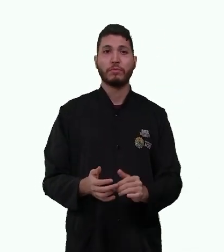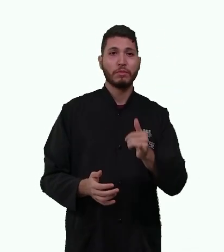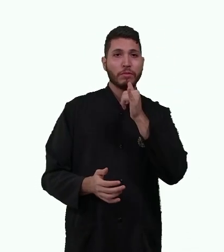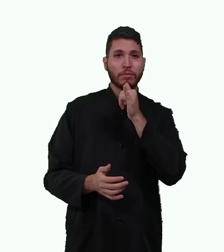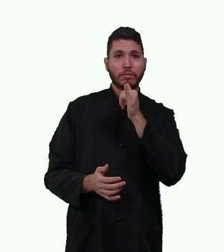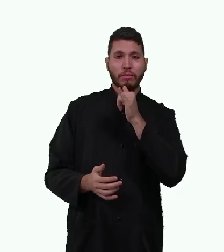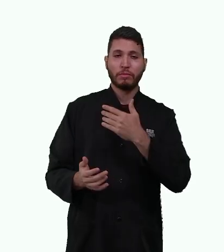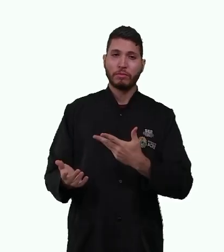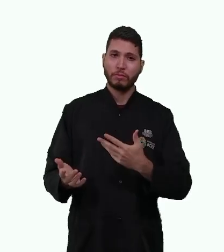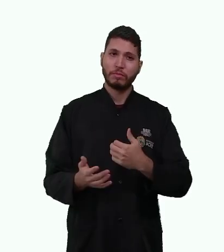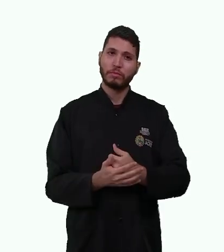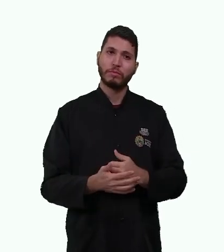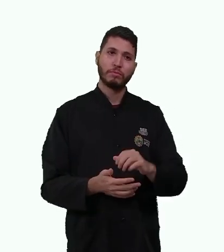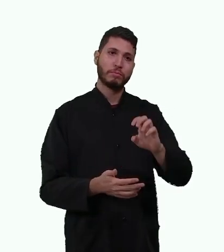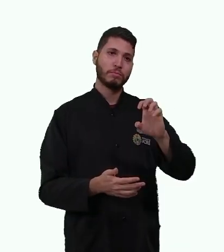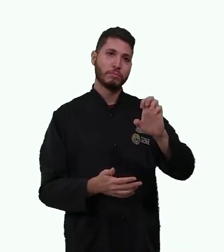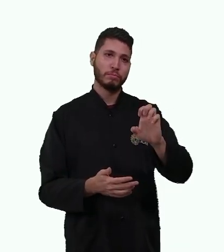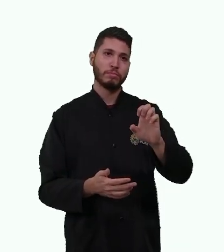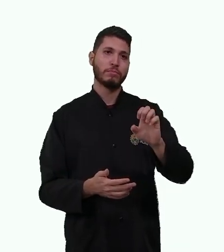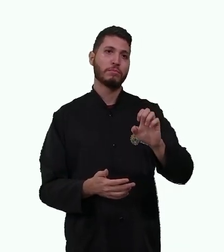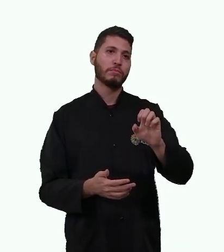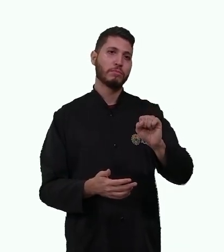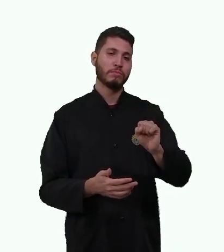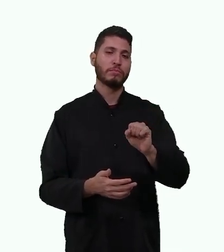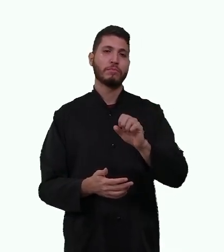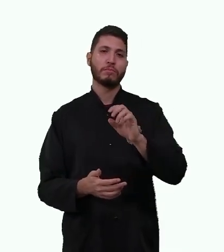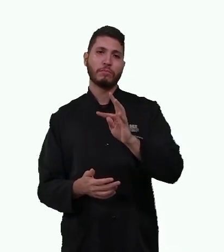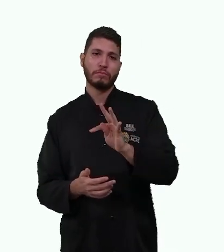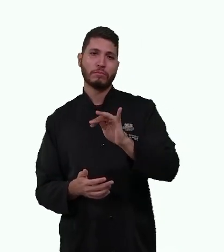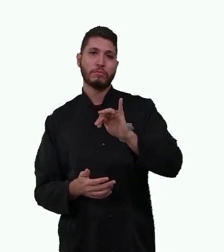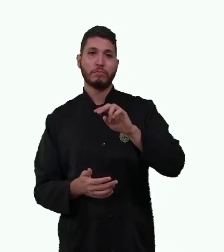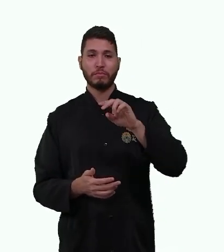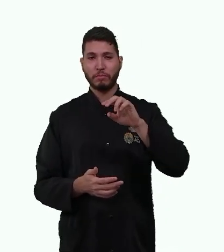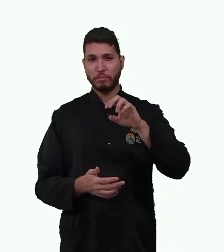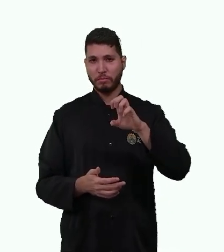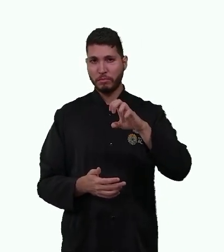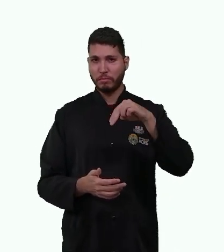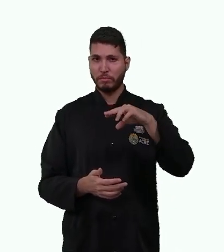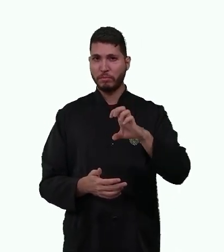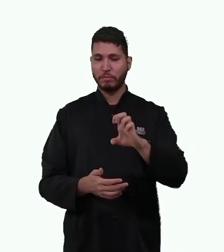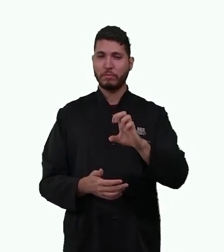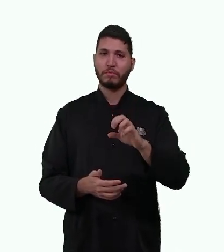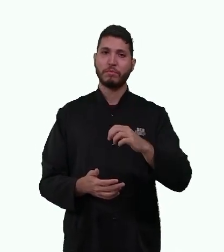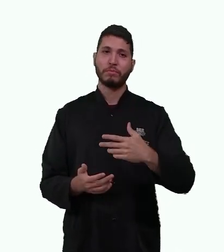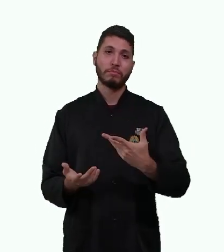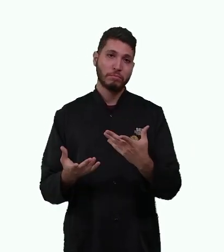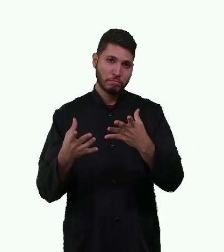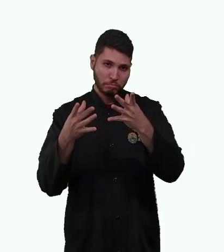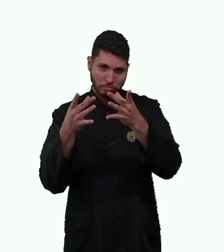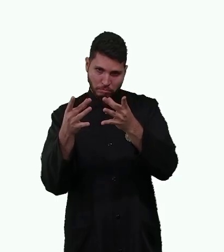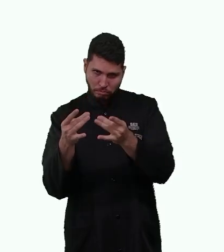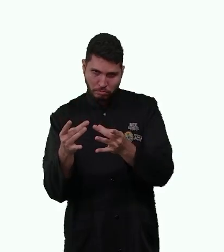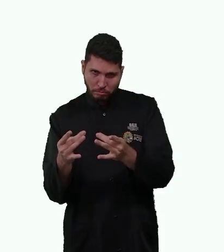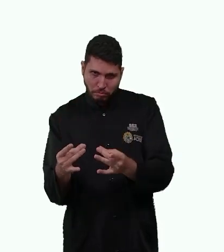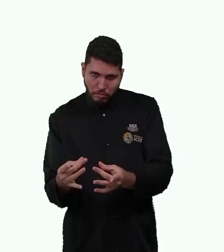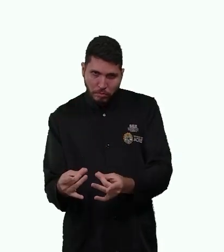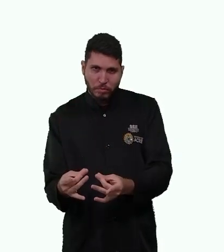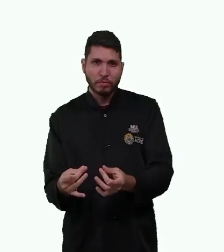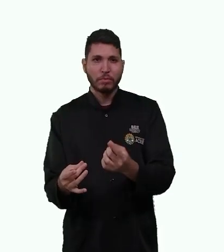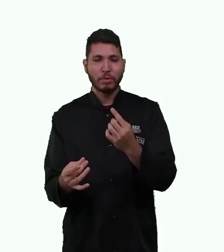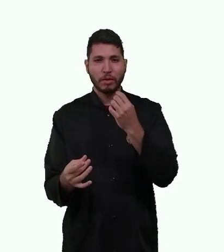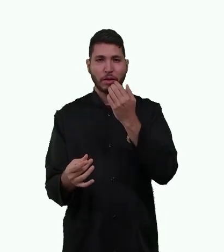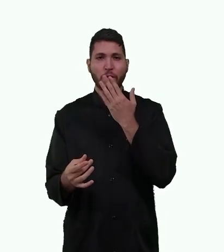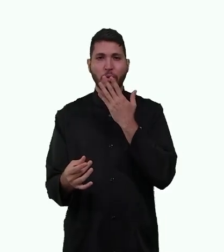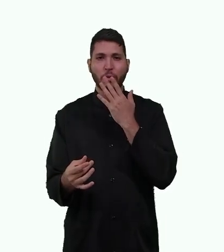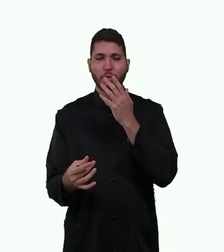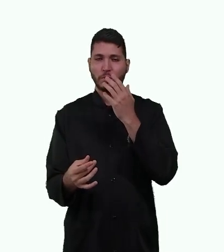ser. Tiene los ojos negros, aqui descreve a cor dos